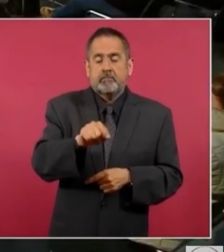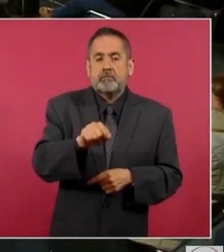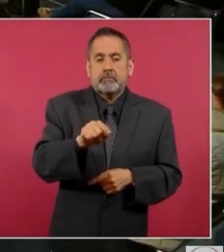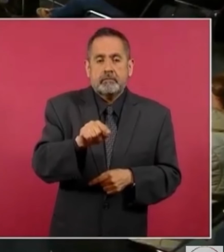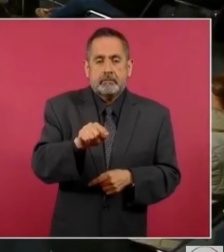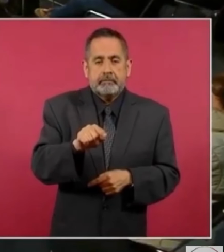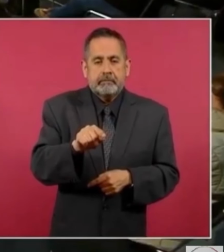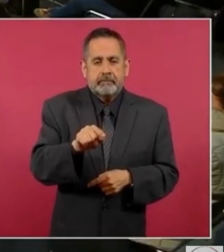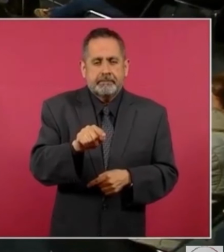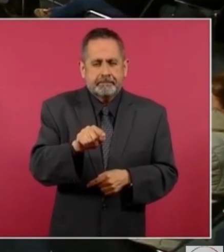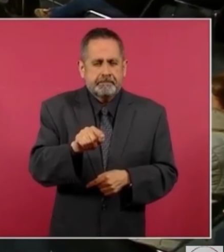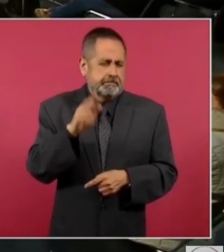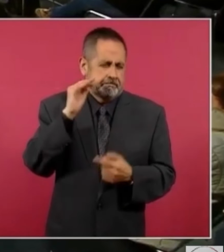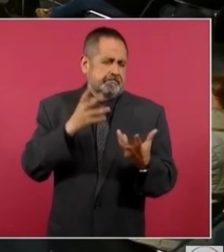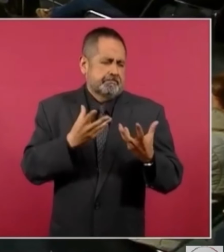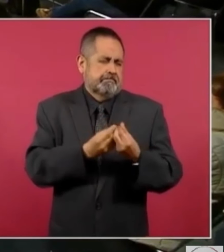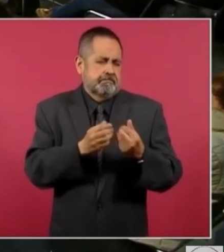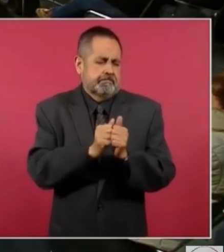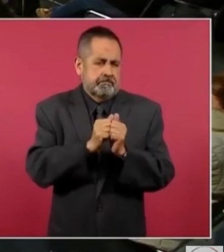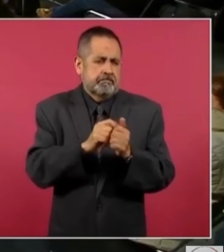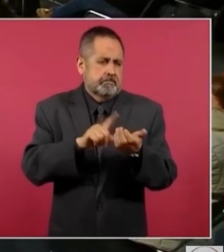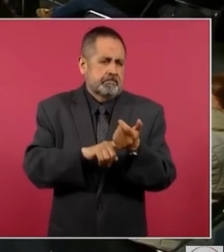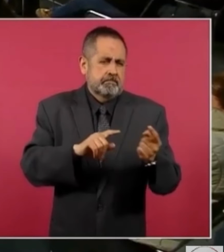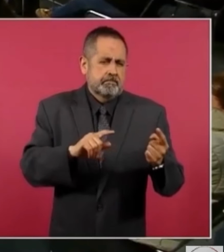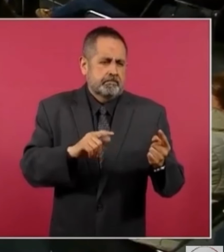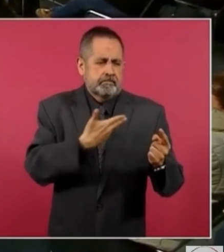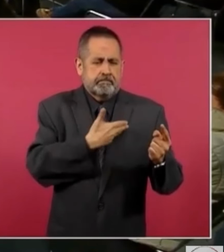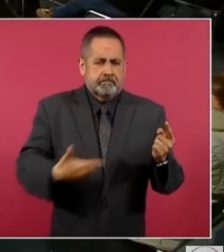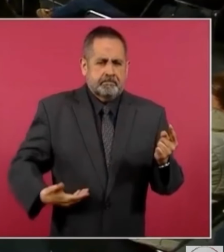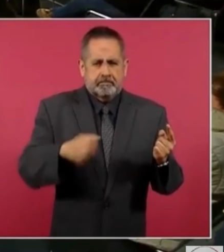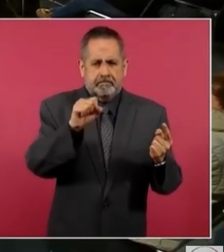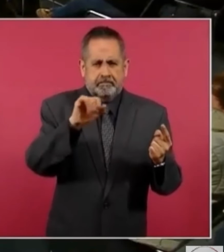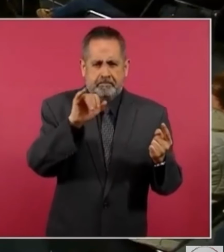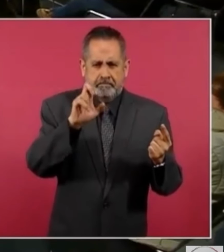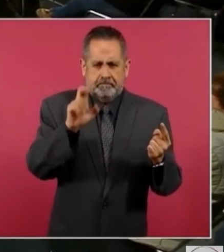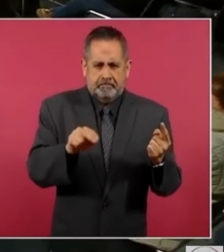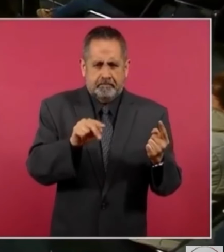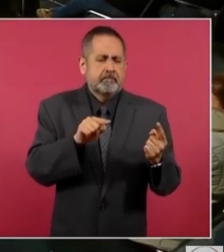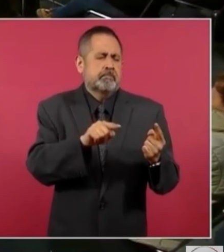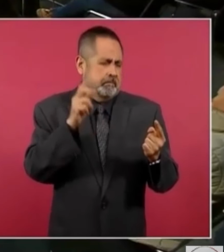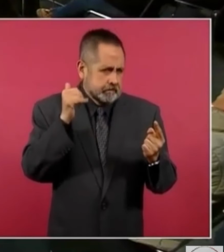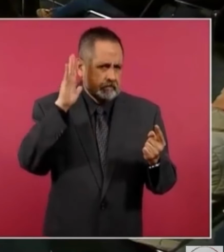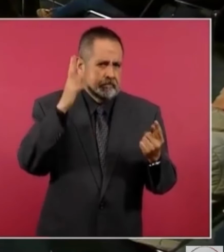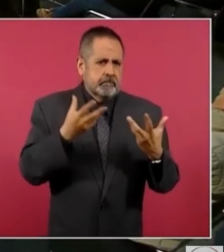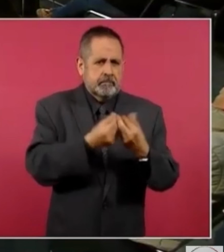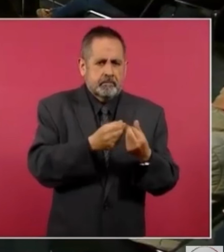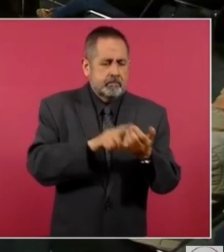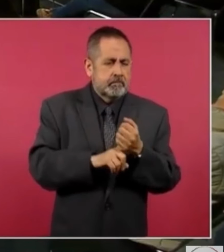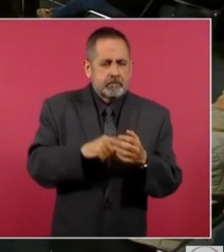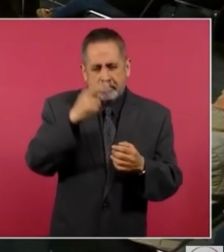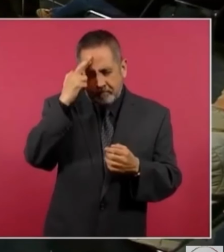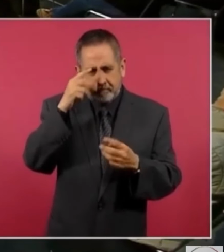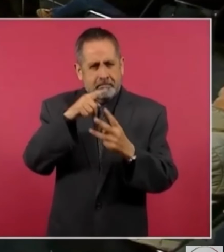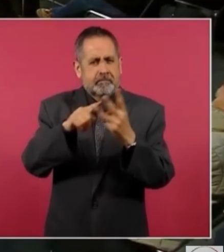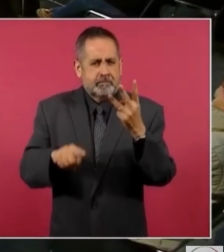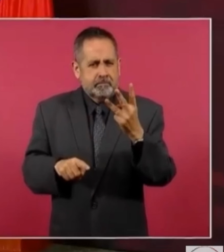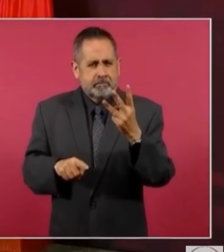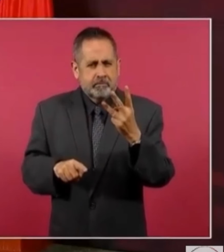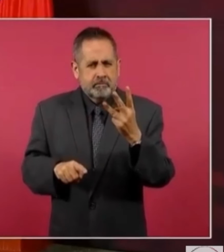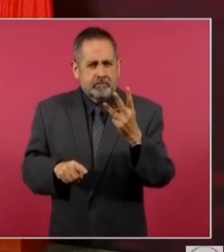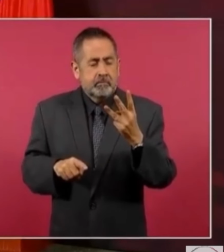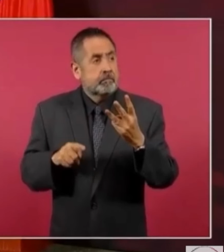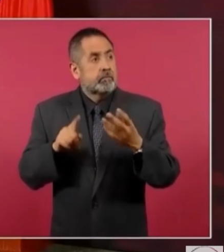pues participado, había estado de presidente de la Suprema Corte, era de los 3 que estuvieron en Paso